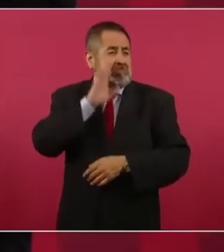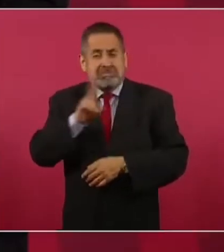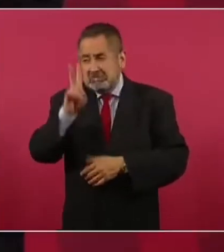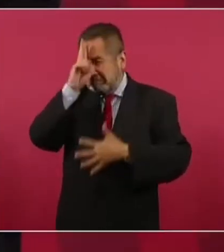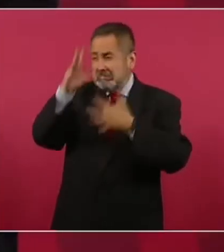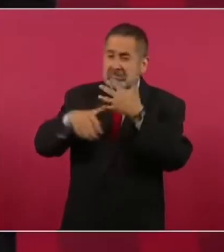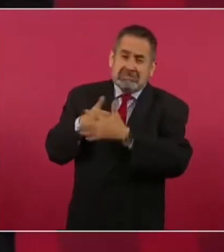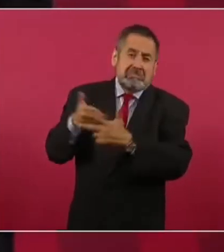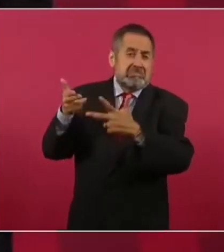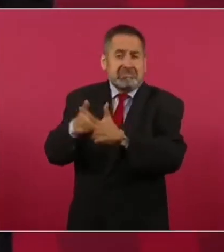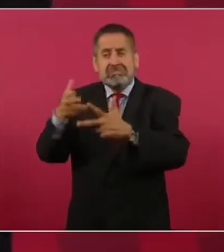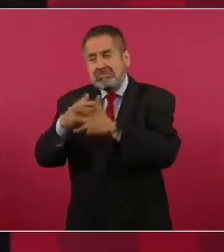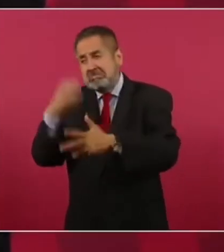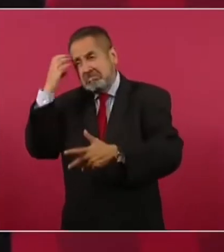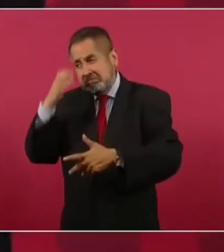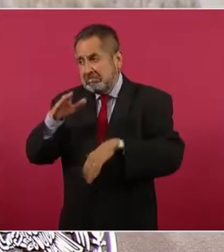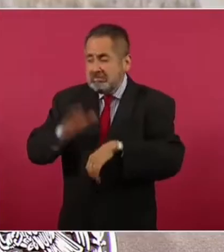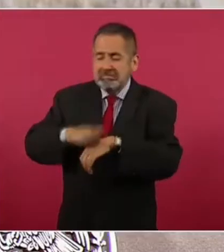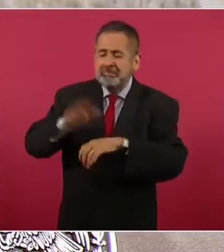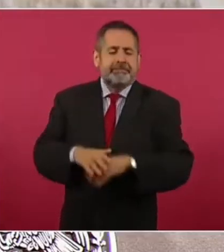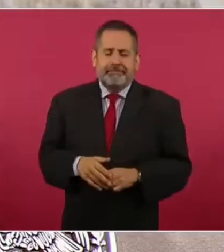violencia, hay más